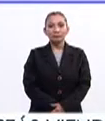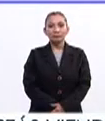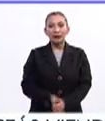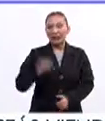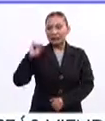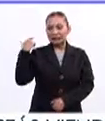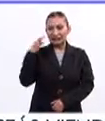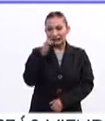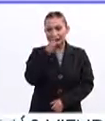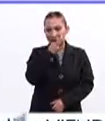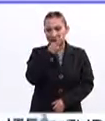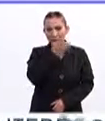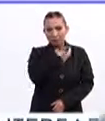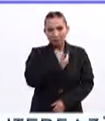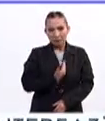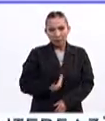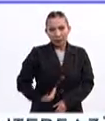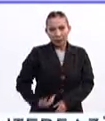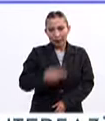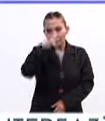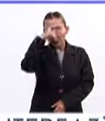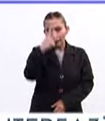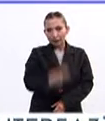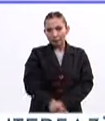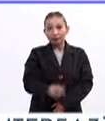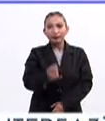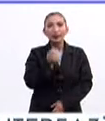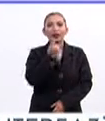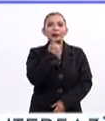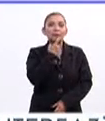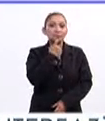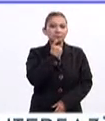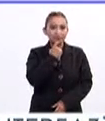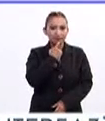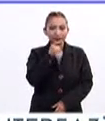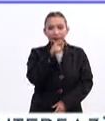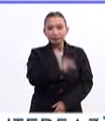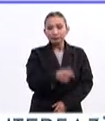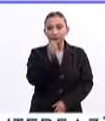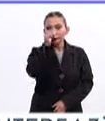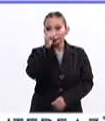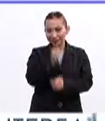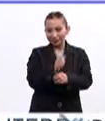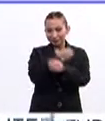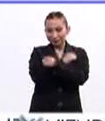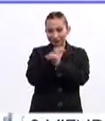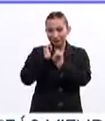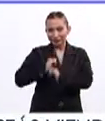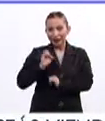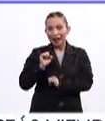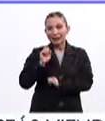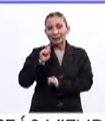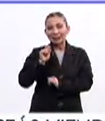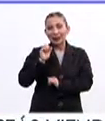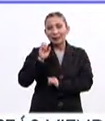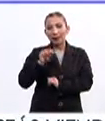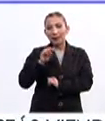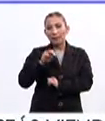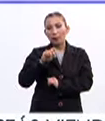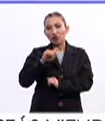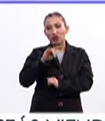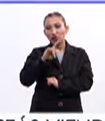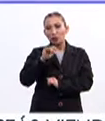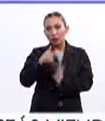Hace unos minutos, el presidente de México, Andrés Manuel López Obrador, y el secretario de Educación Pública, Esteban Moctezuma